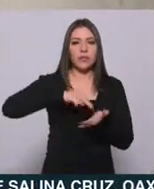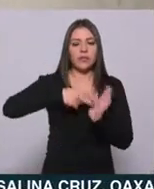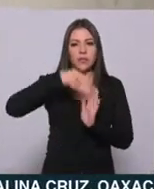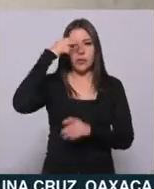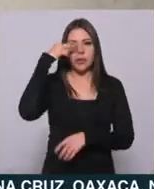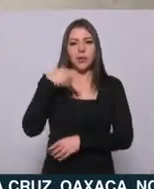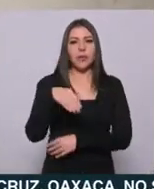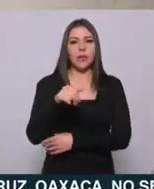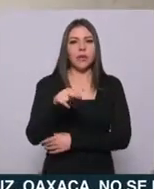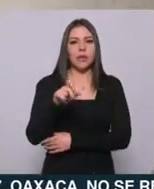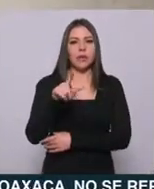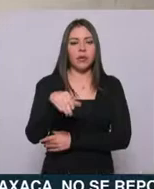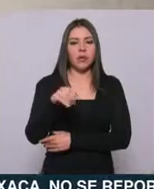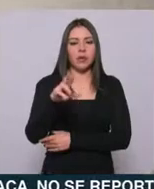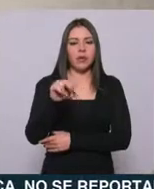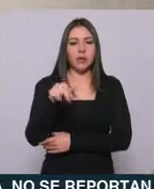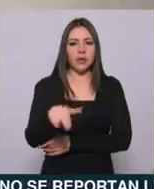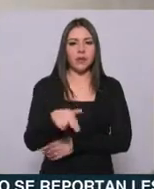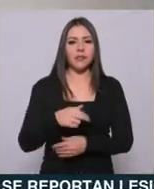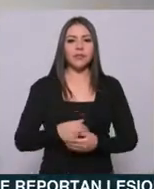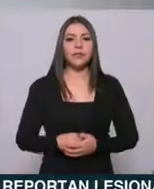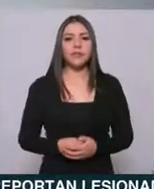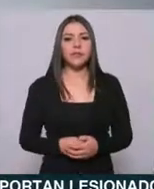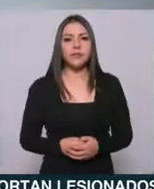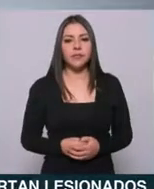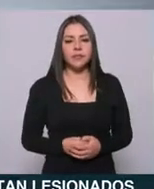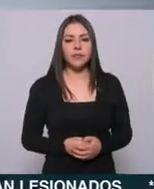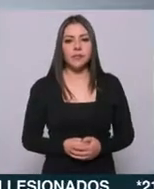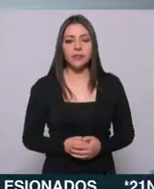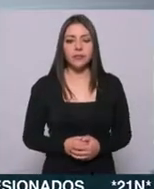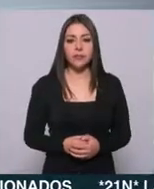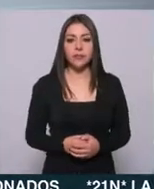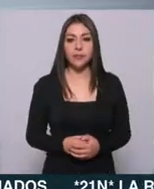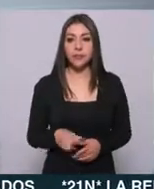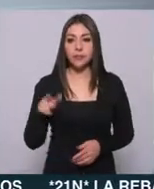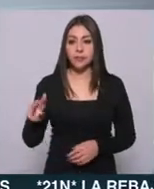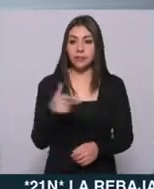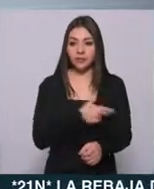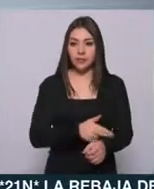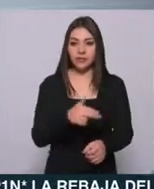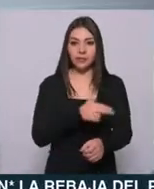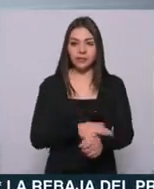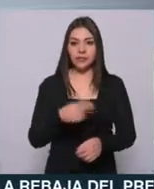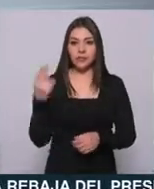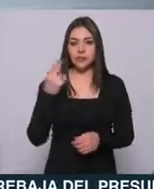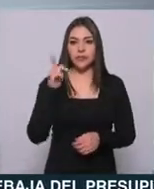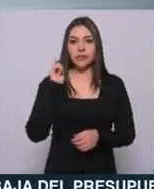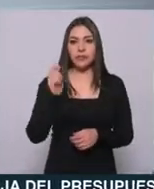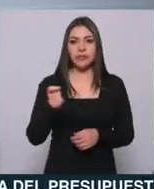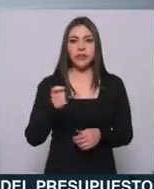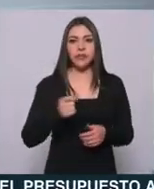Garza. El procedimiento tiene que ver de lo siguiente, de